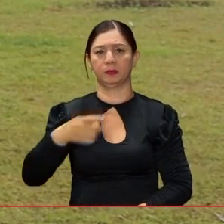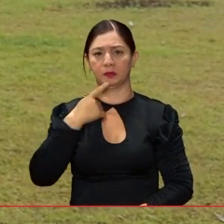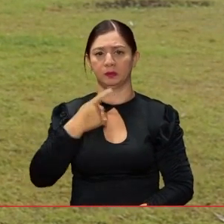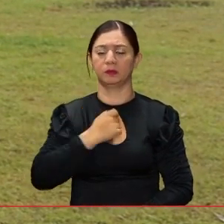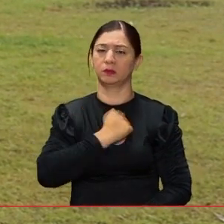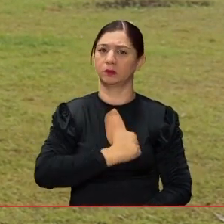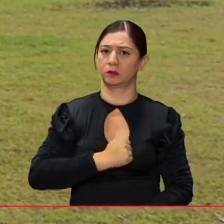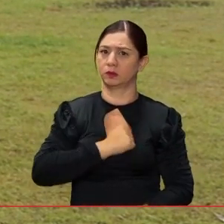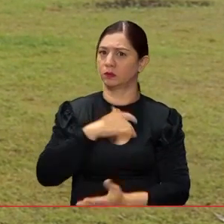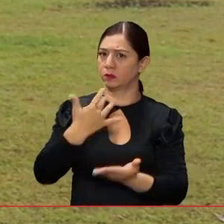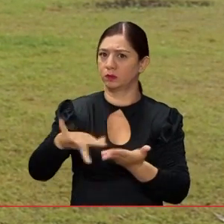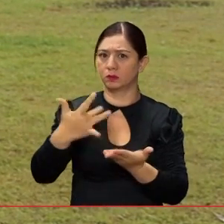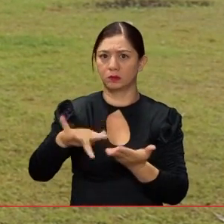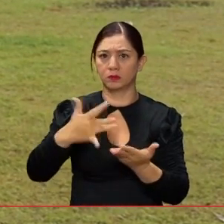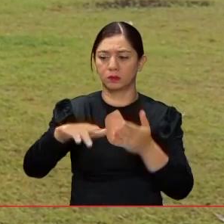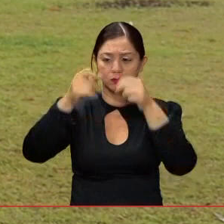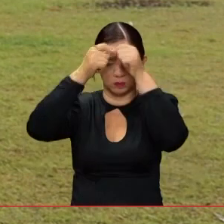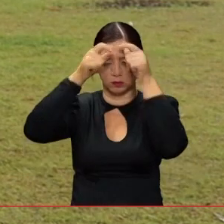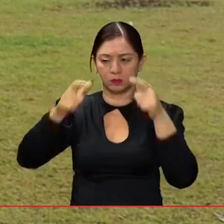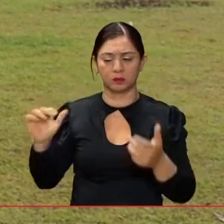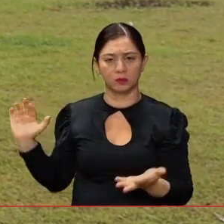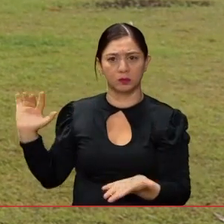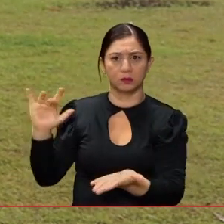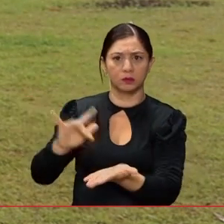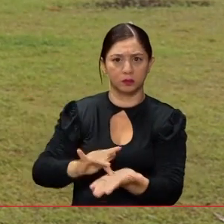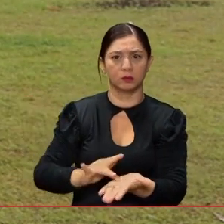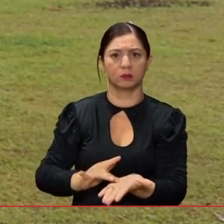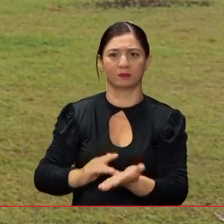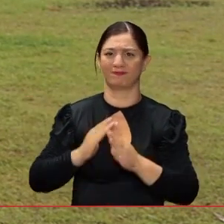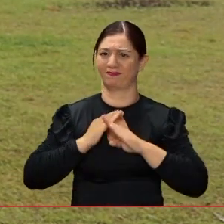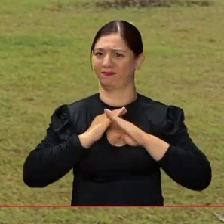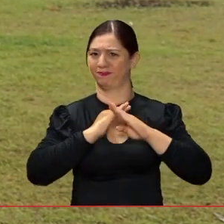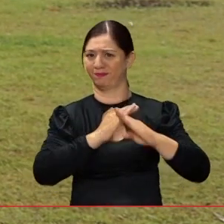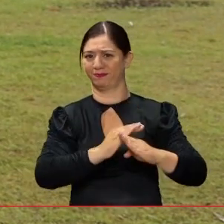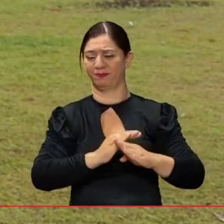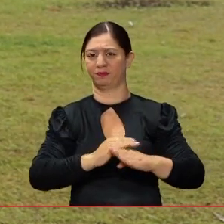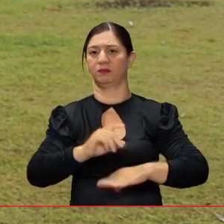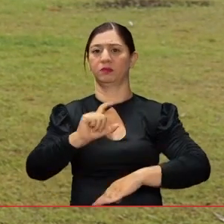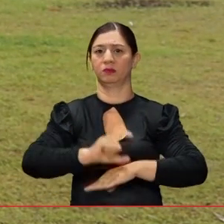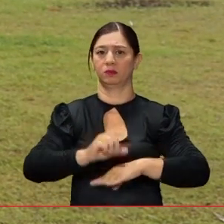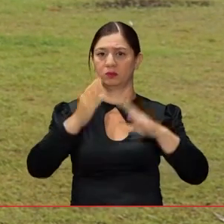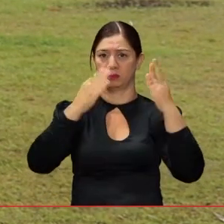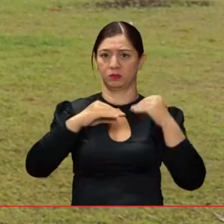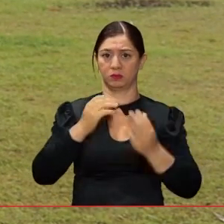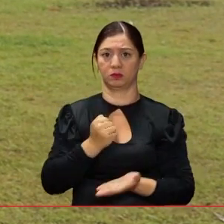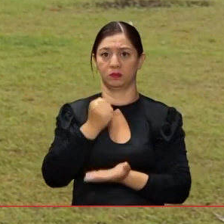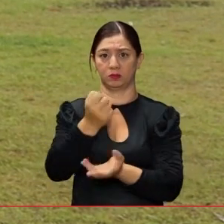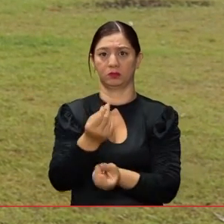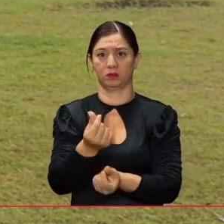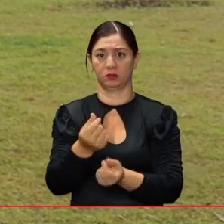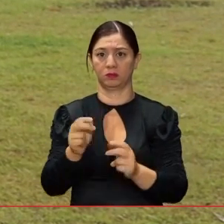la intervención urgente del Estado para evitar un mayor compromiso de la educación, la economía y